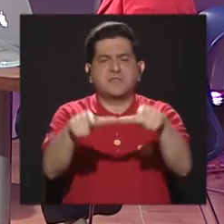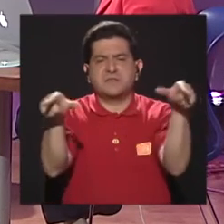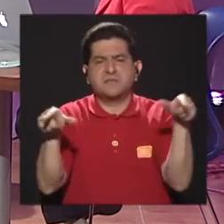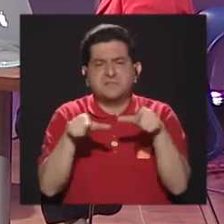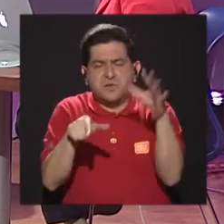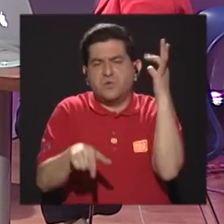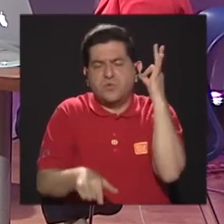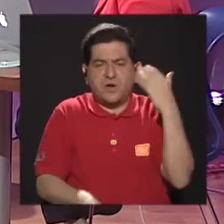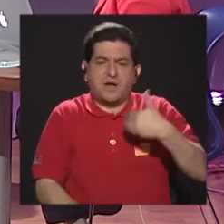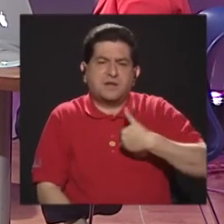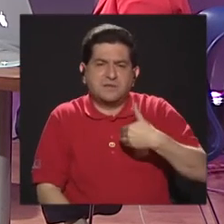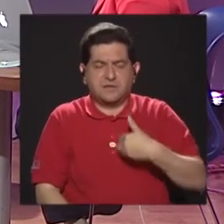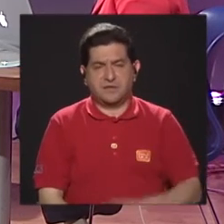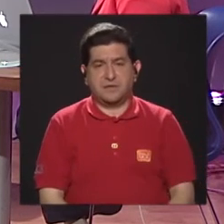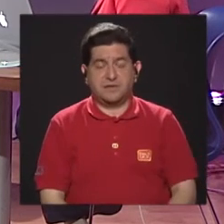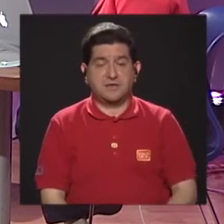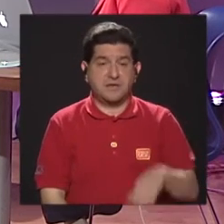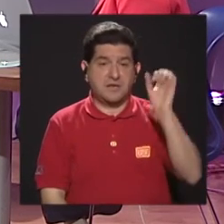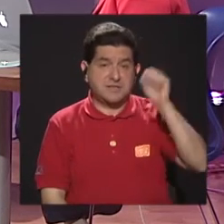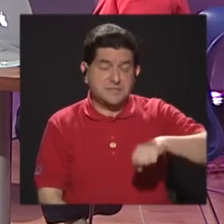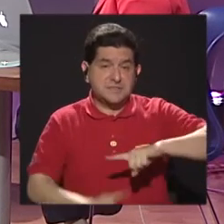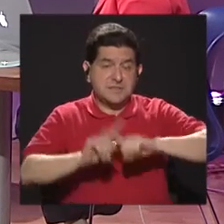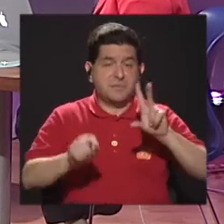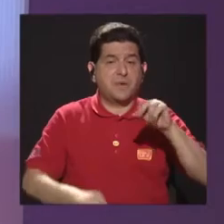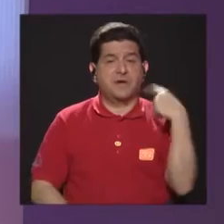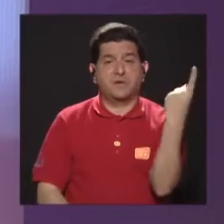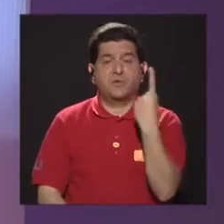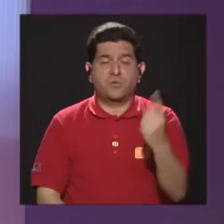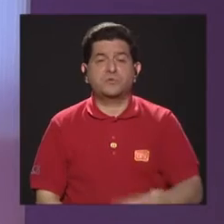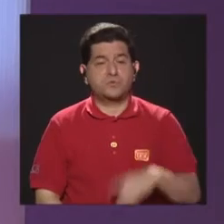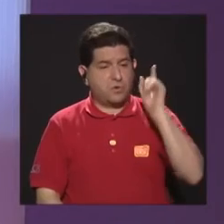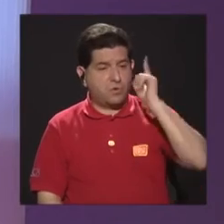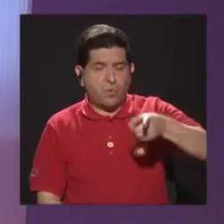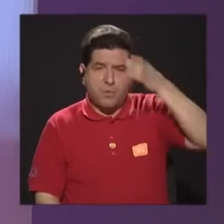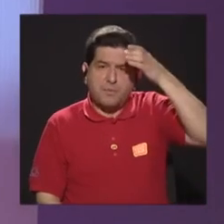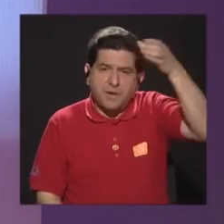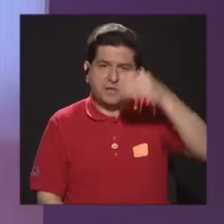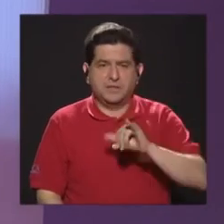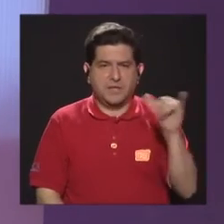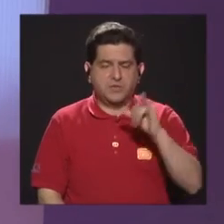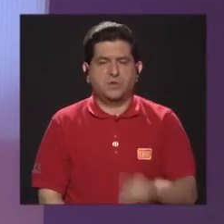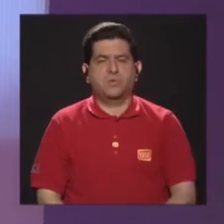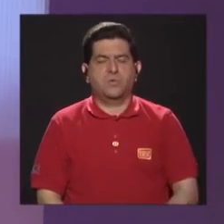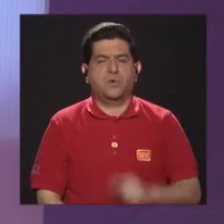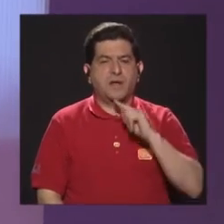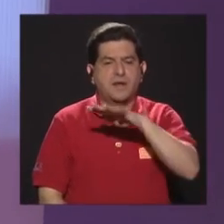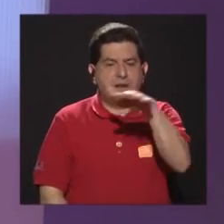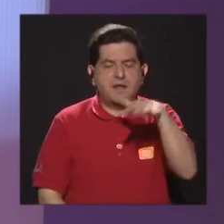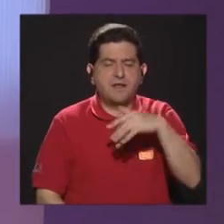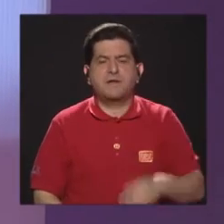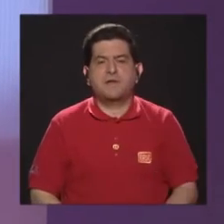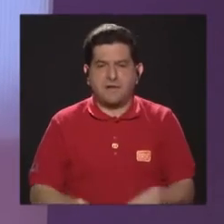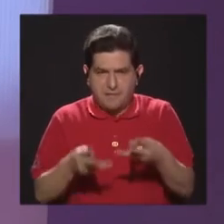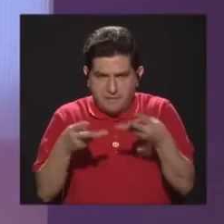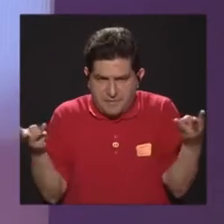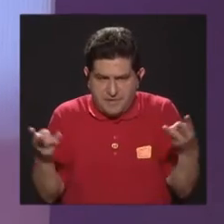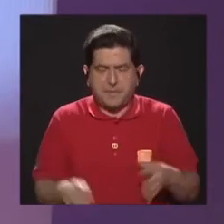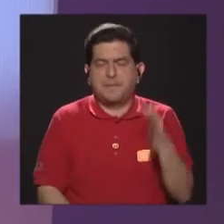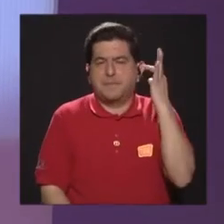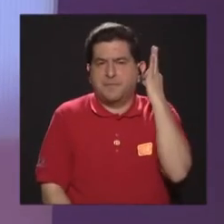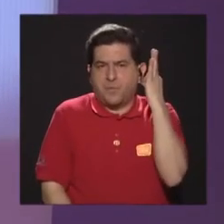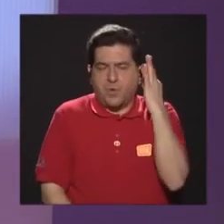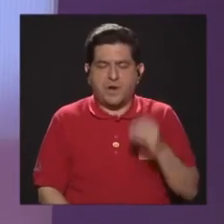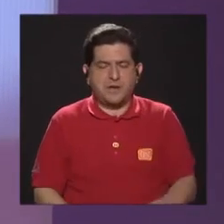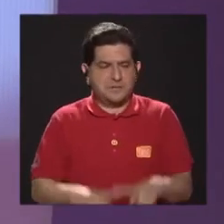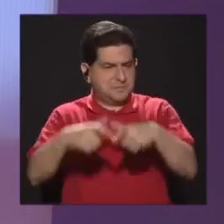tener las mujeres, ¿verdad? Sí, pero además no es solamente el mandato cultural, sino que también hay una realidad material. Digamos, para la mayoría de las